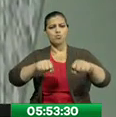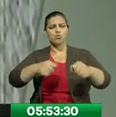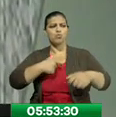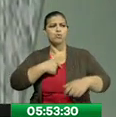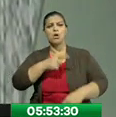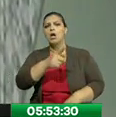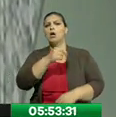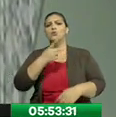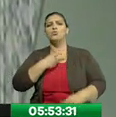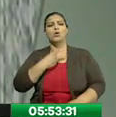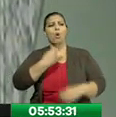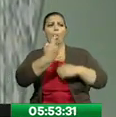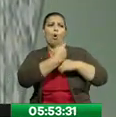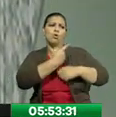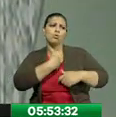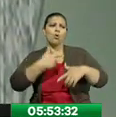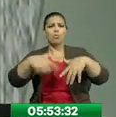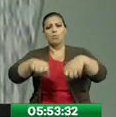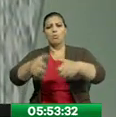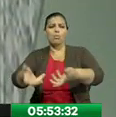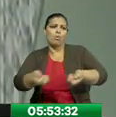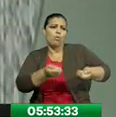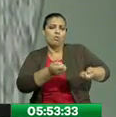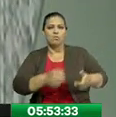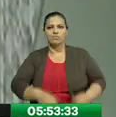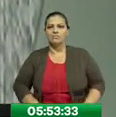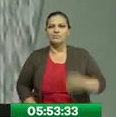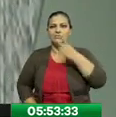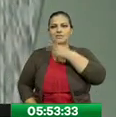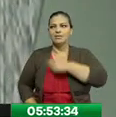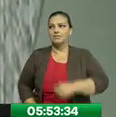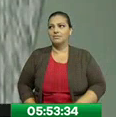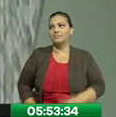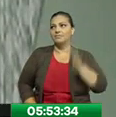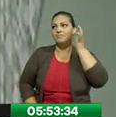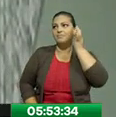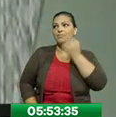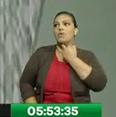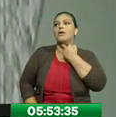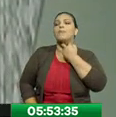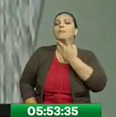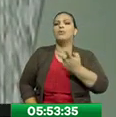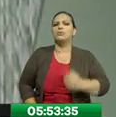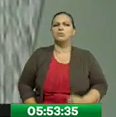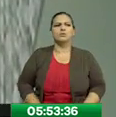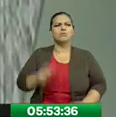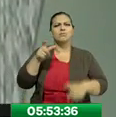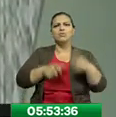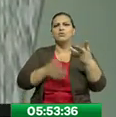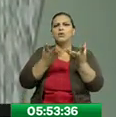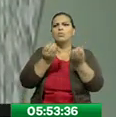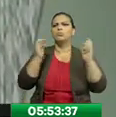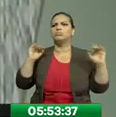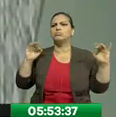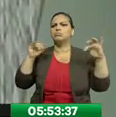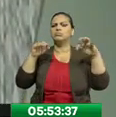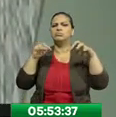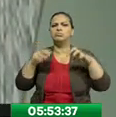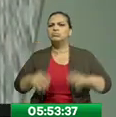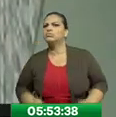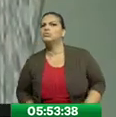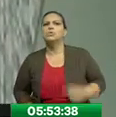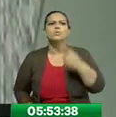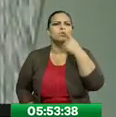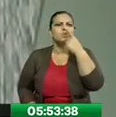¿Qué es lo que veo? Yo vi que estaban alborotadas la gente y la moto estaba tirada en el suelo. ¿Y cómo si está abierto si todo está cerrado aquí? No sé cómo ha estado